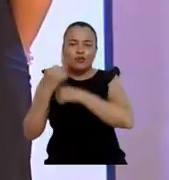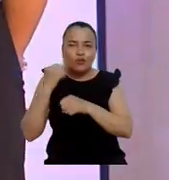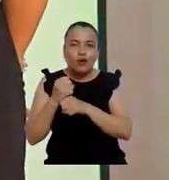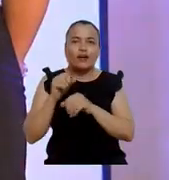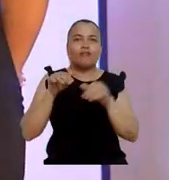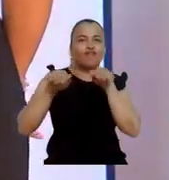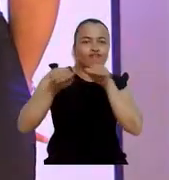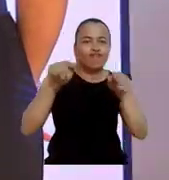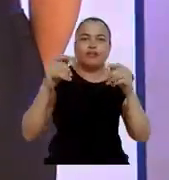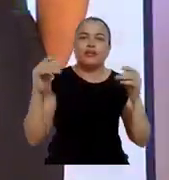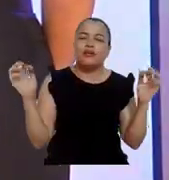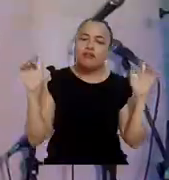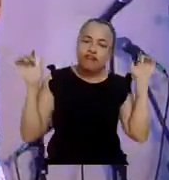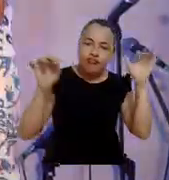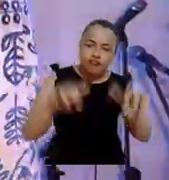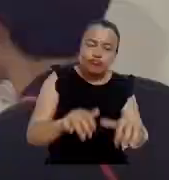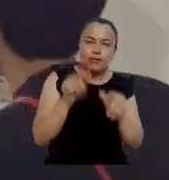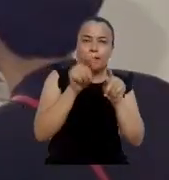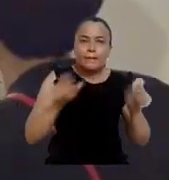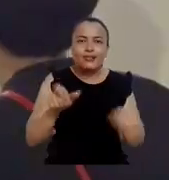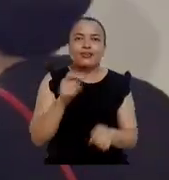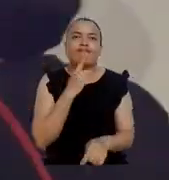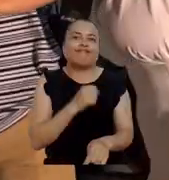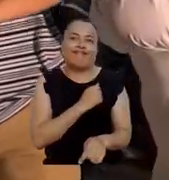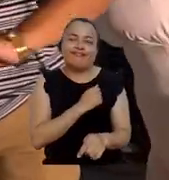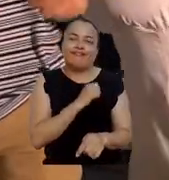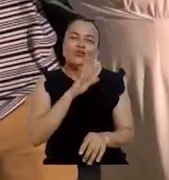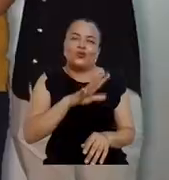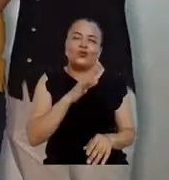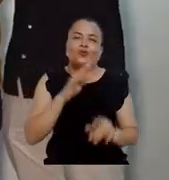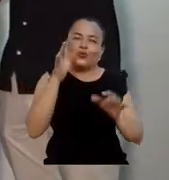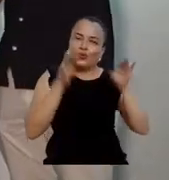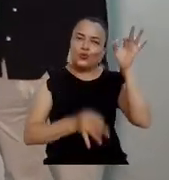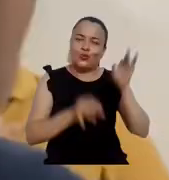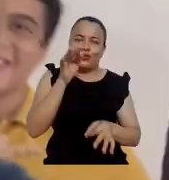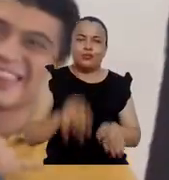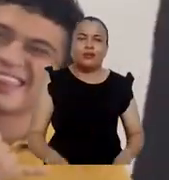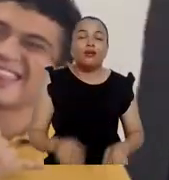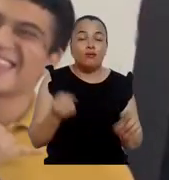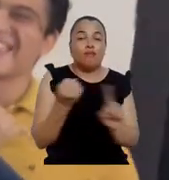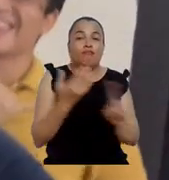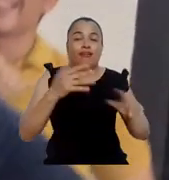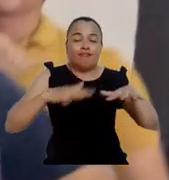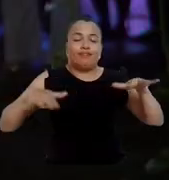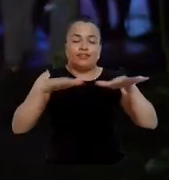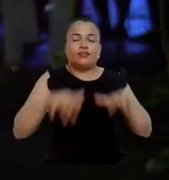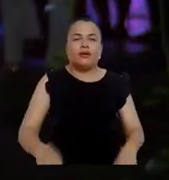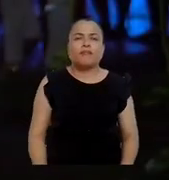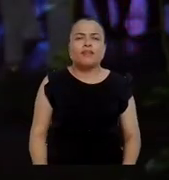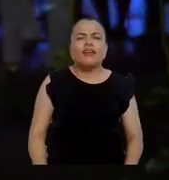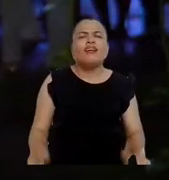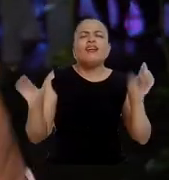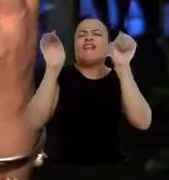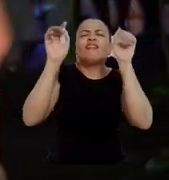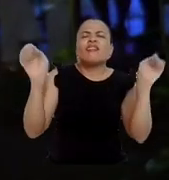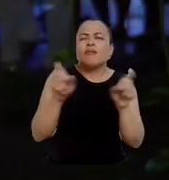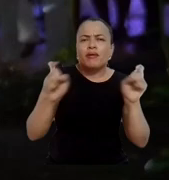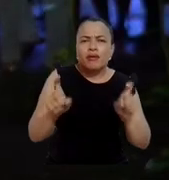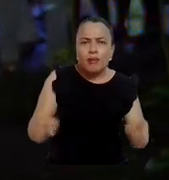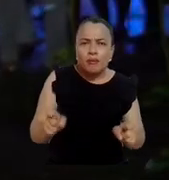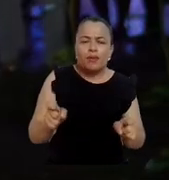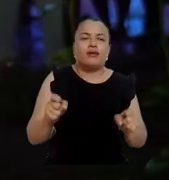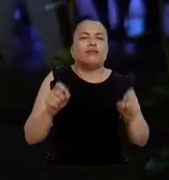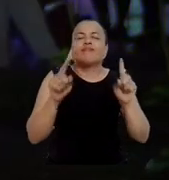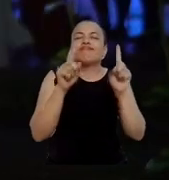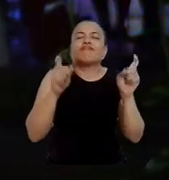que integra a los amantes de la justicia y además impacta positivamente en el territorio. Todos estos temas de alguna u otra manera